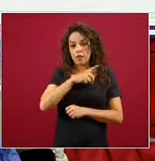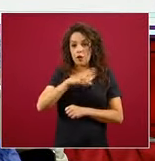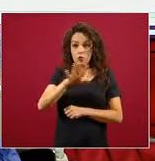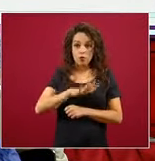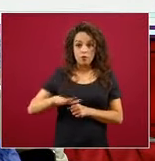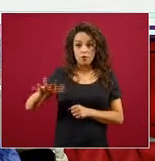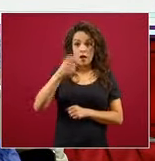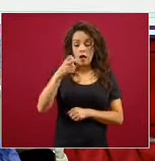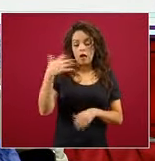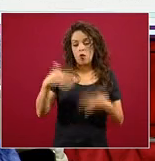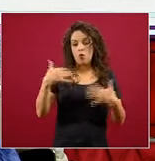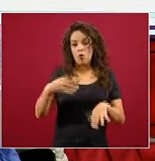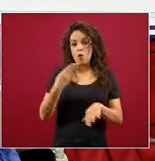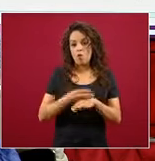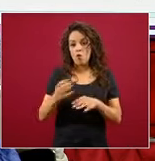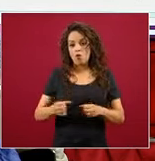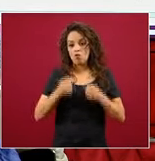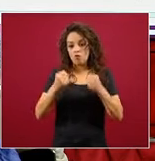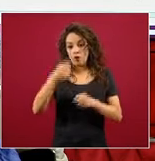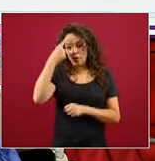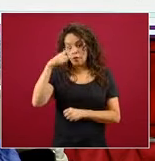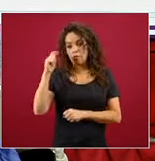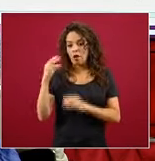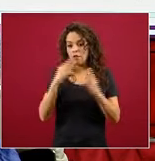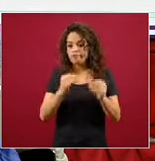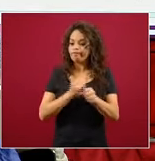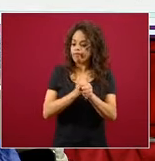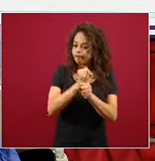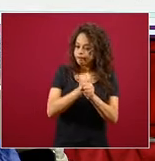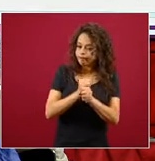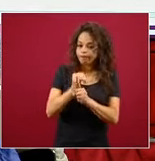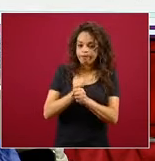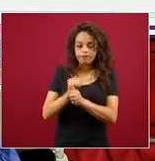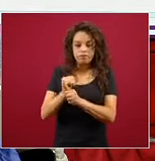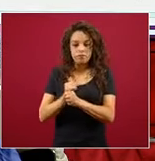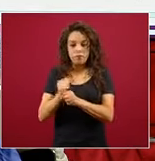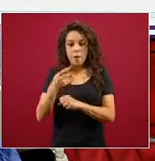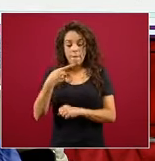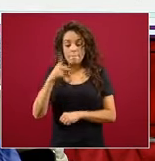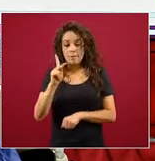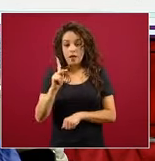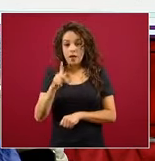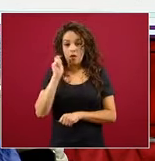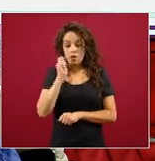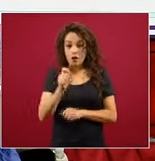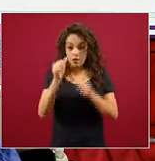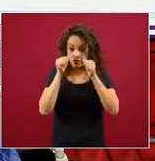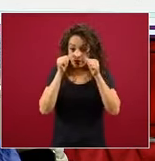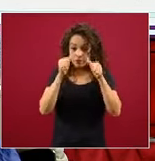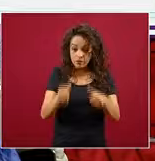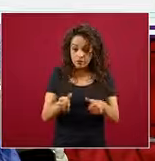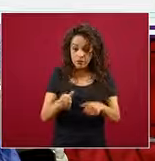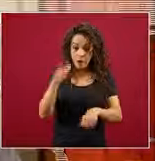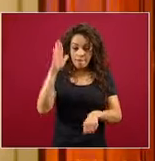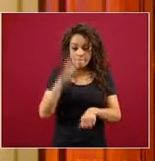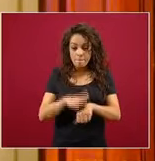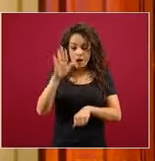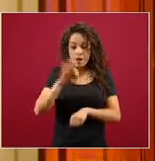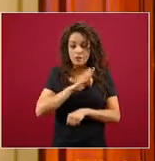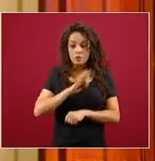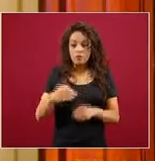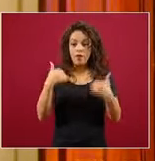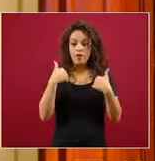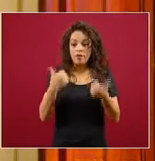componente fuerte de docencia, un componente fuerte de investigación, pero el componente asistencial se traduce más para una parte